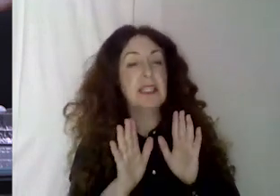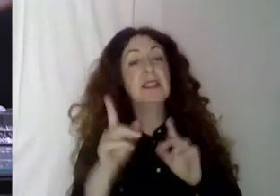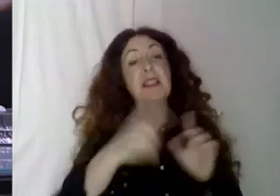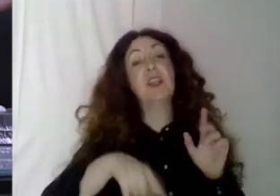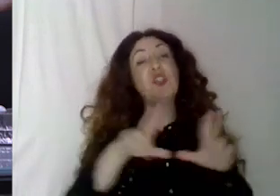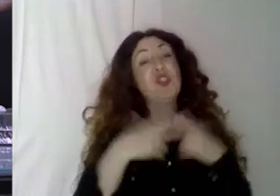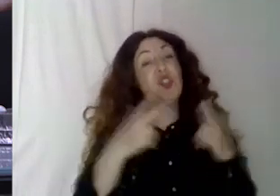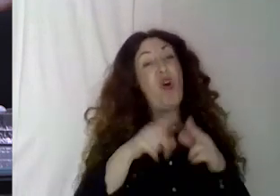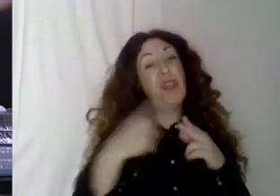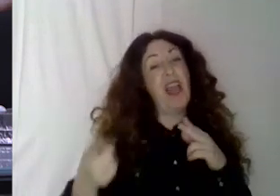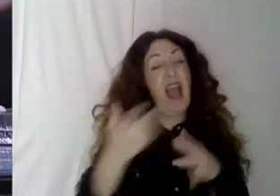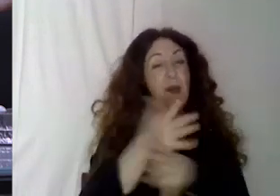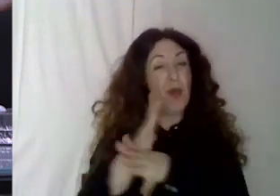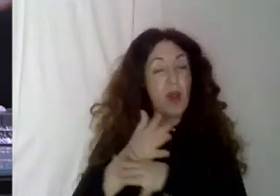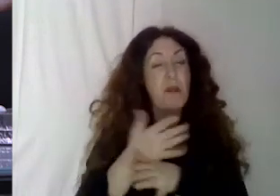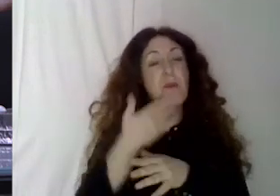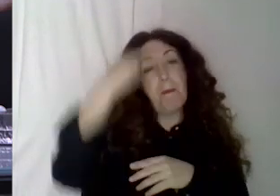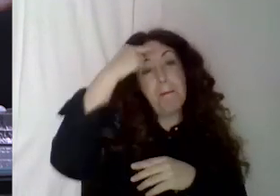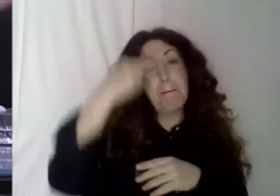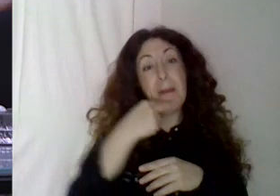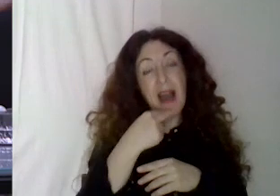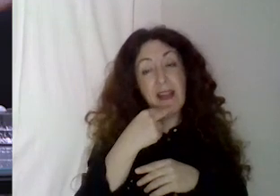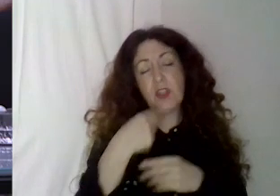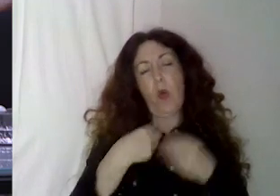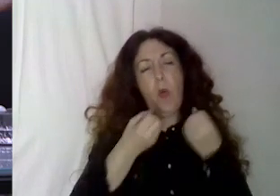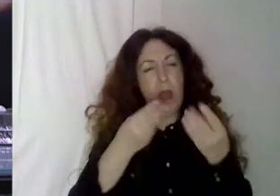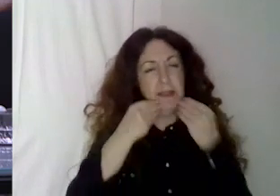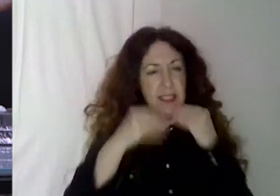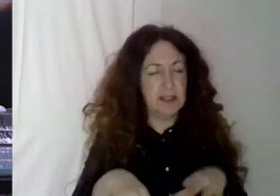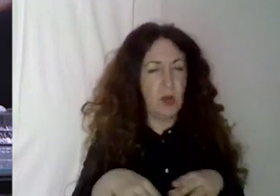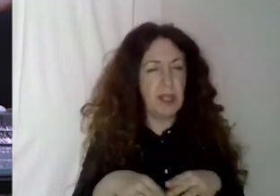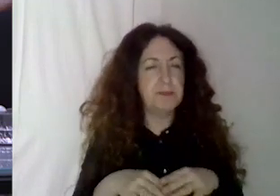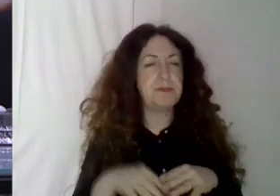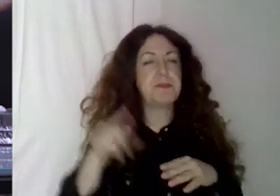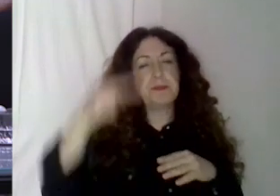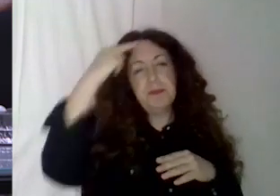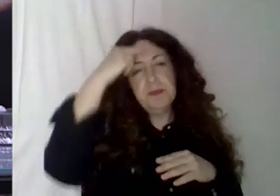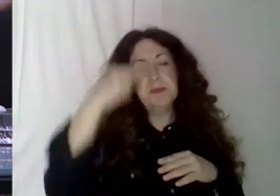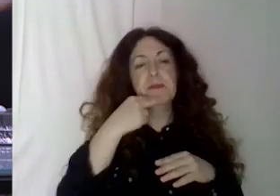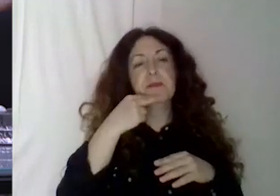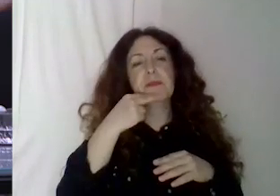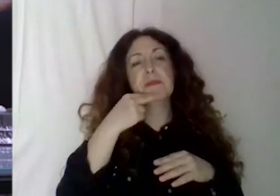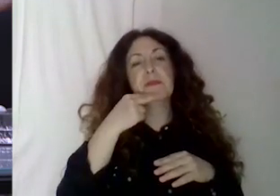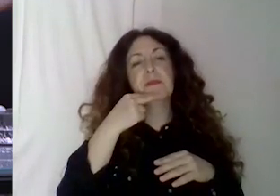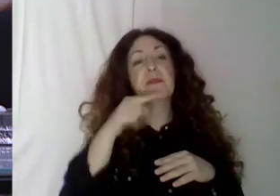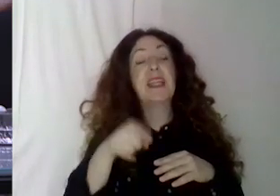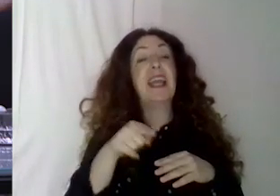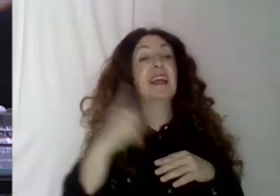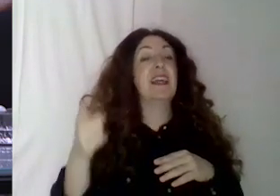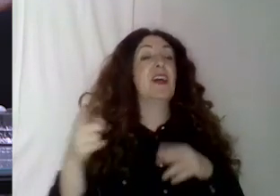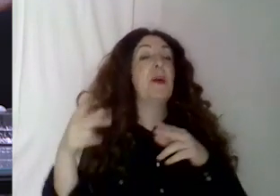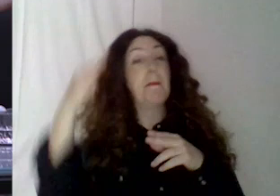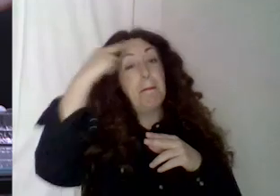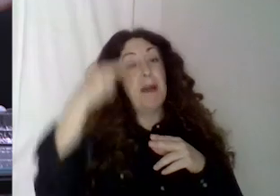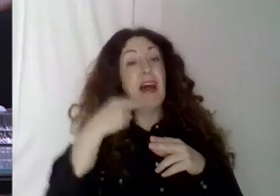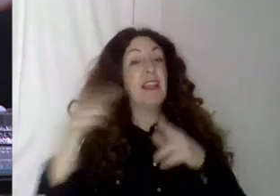y, naturalmente, una vez más, ella es sometida a todo tipo de torturas cuando ella había sido la violada. Hay unos procesos del acto por